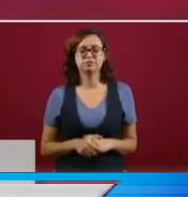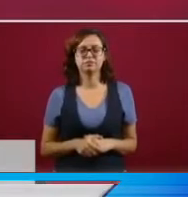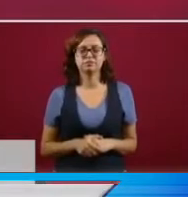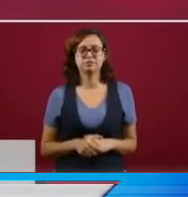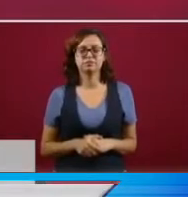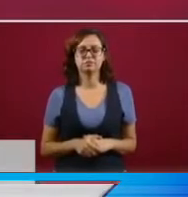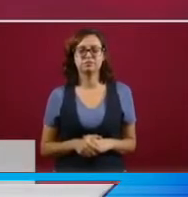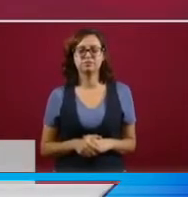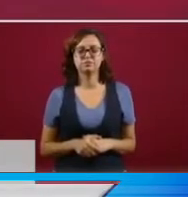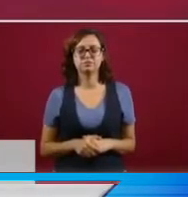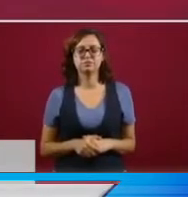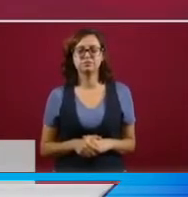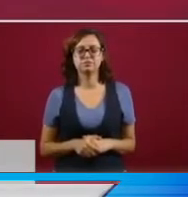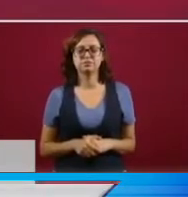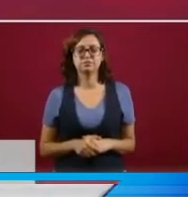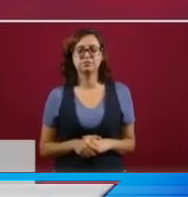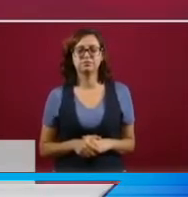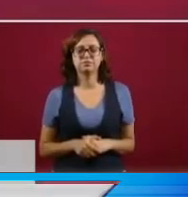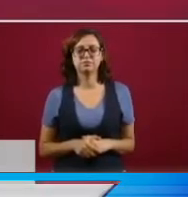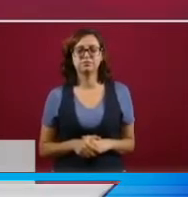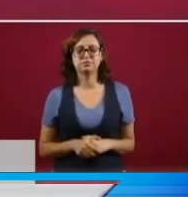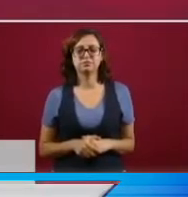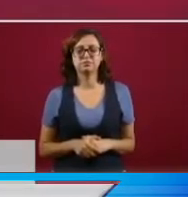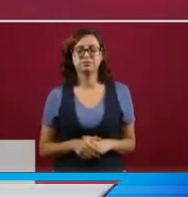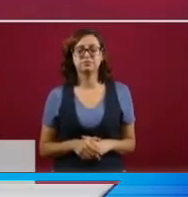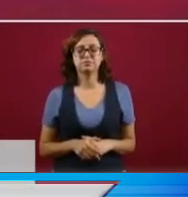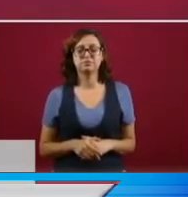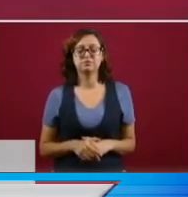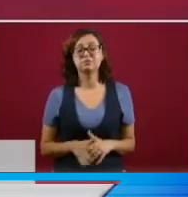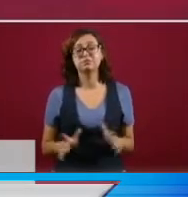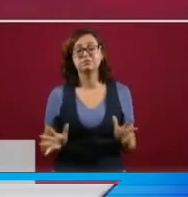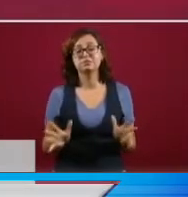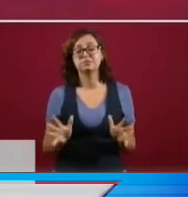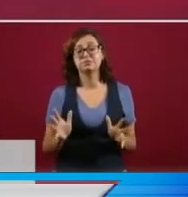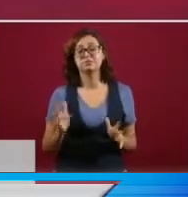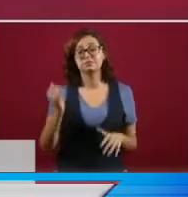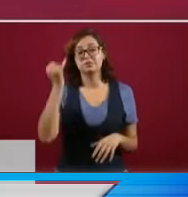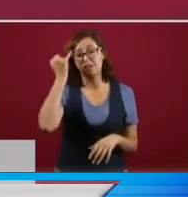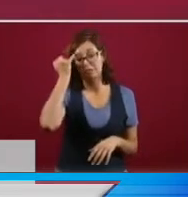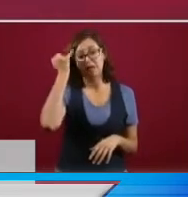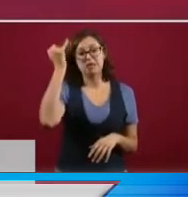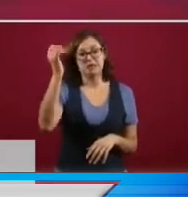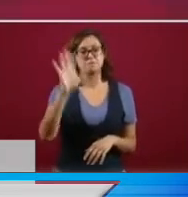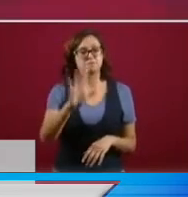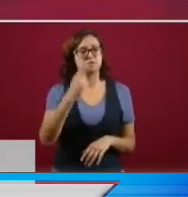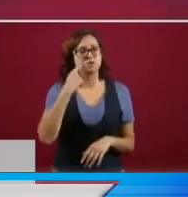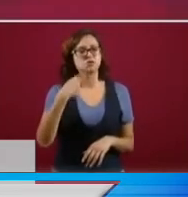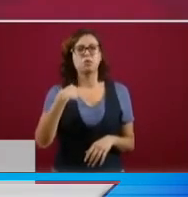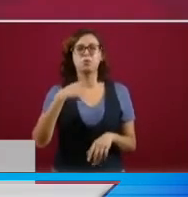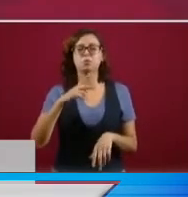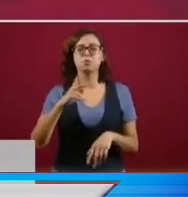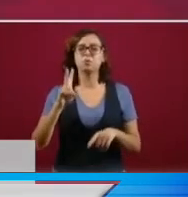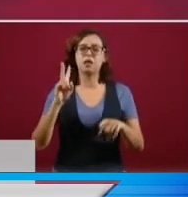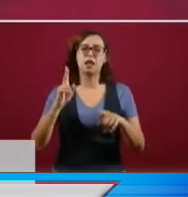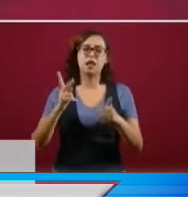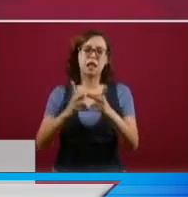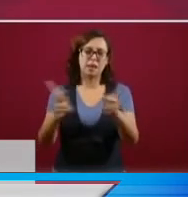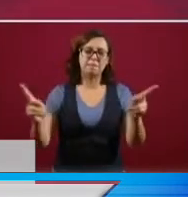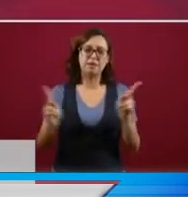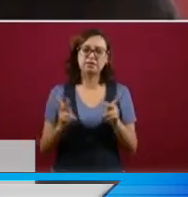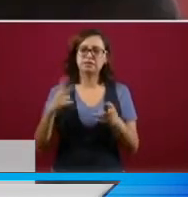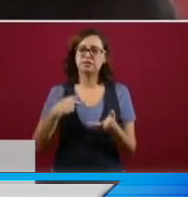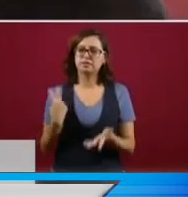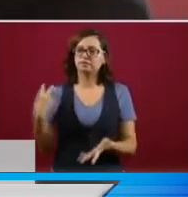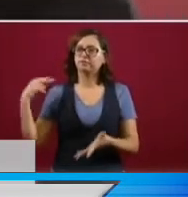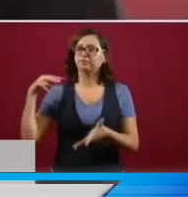Condonación de impuestos. El presidente manifestó que las condonaciones fiscales fueron un mecanismo que de manera reiterada cada año era